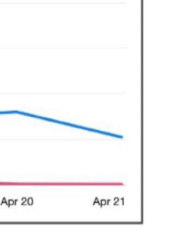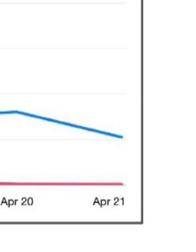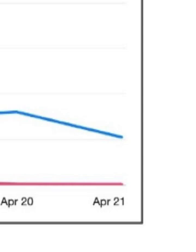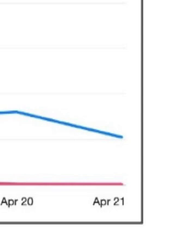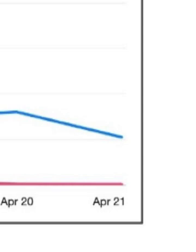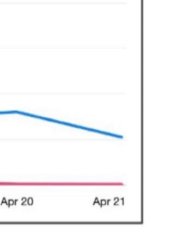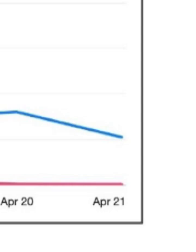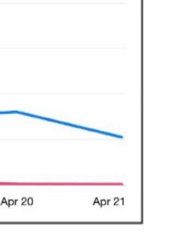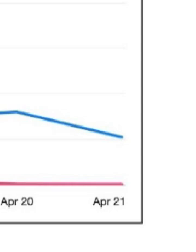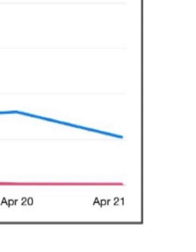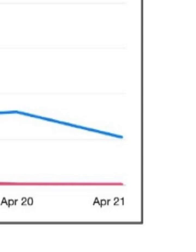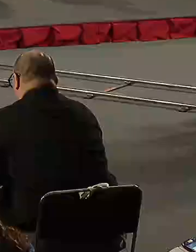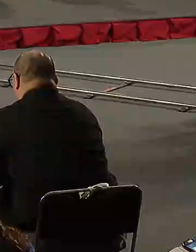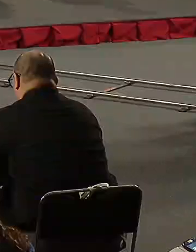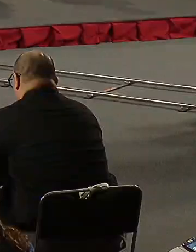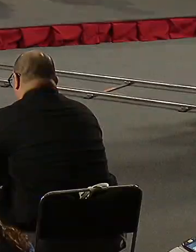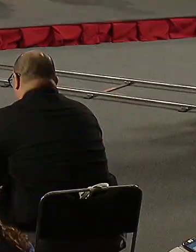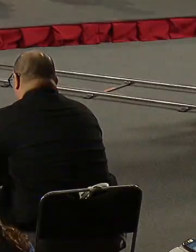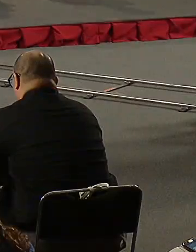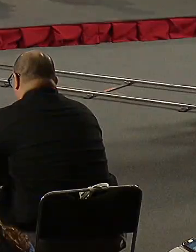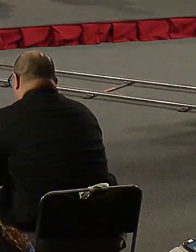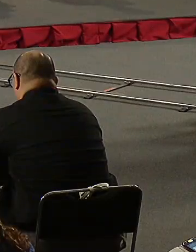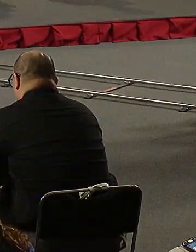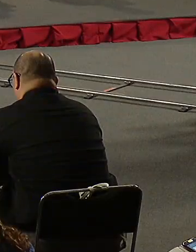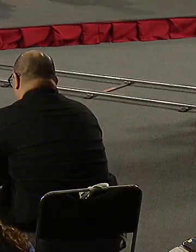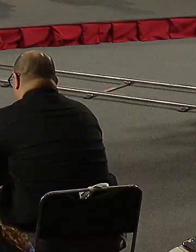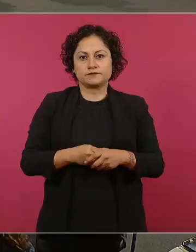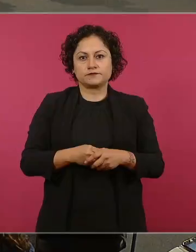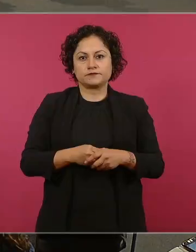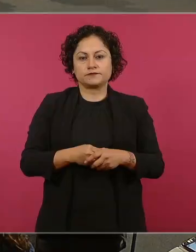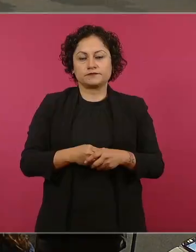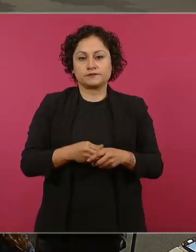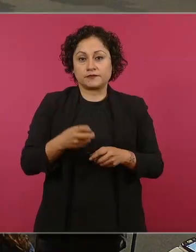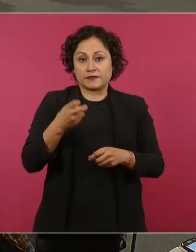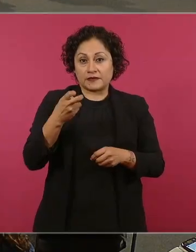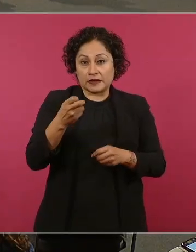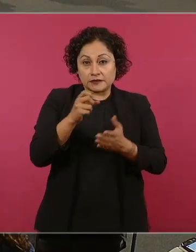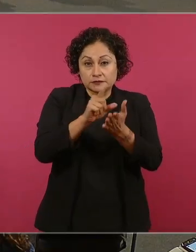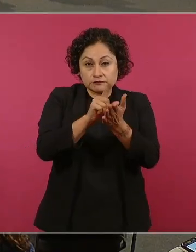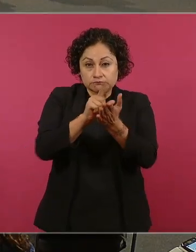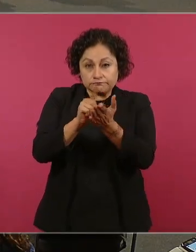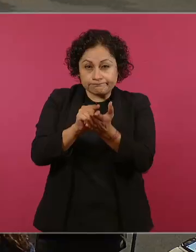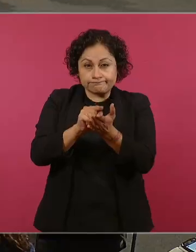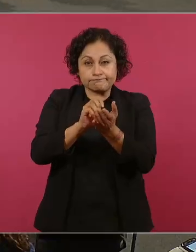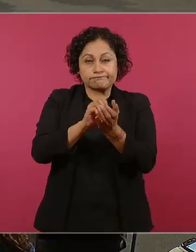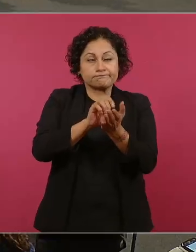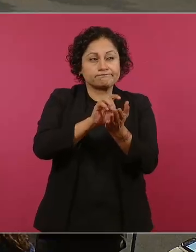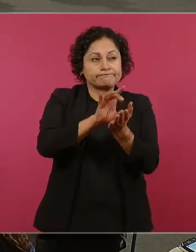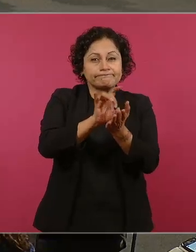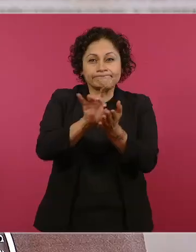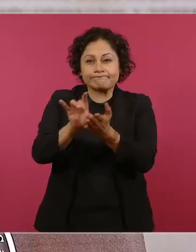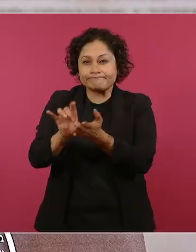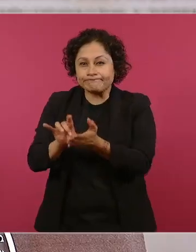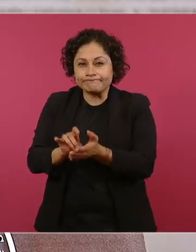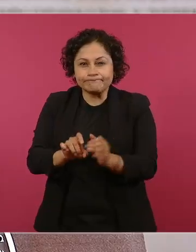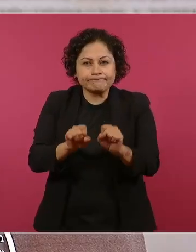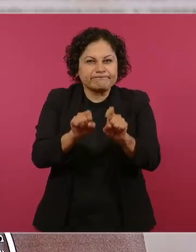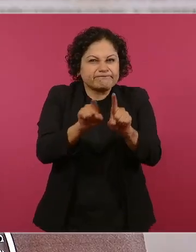entre otros. Esta cuenta también tiene su canal de Telegram. Eso también ya lo habíamos expuesto en este